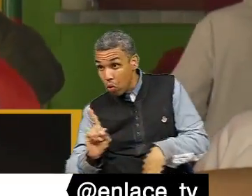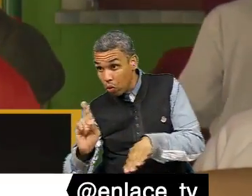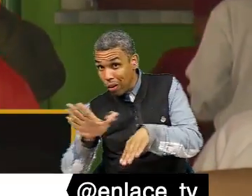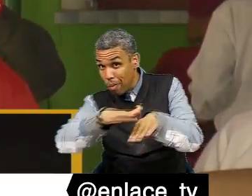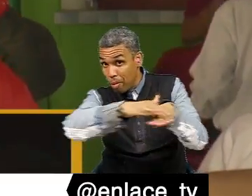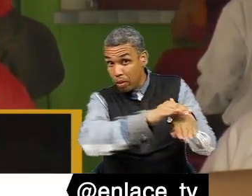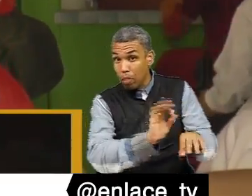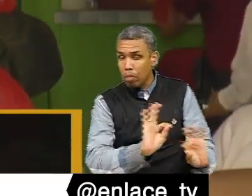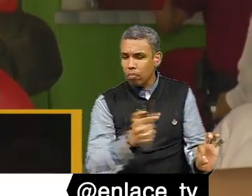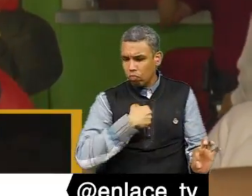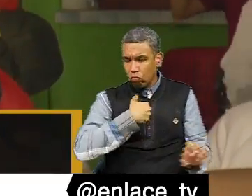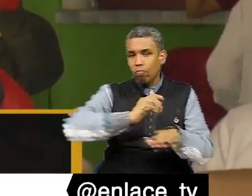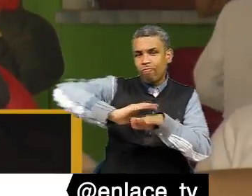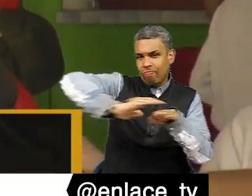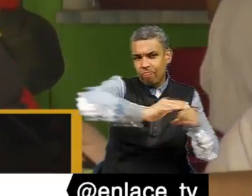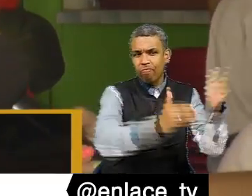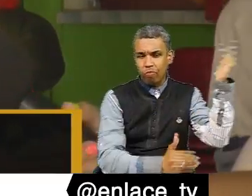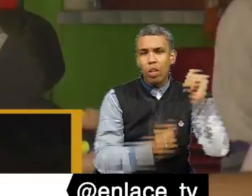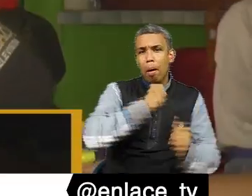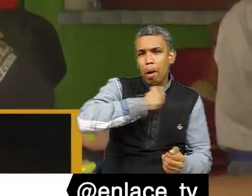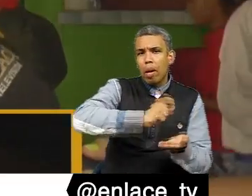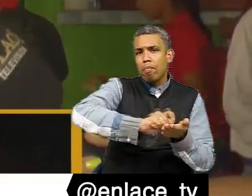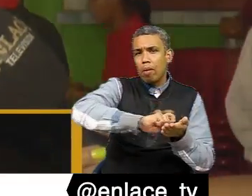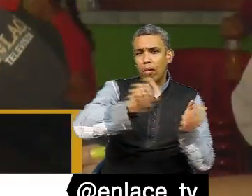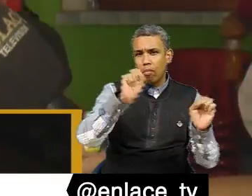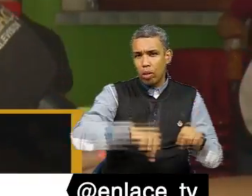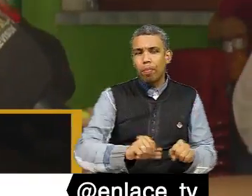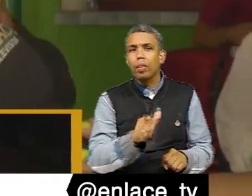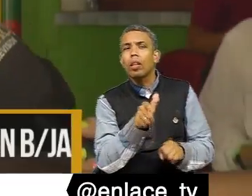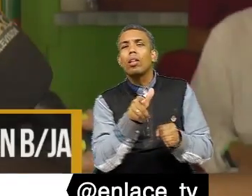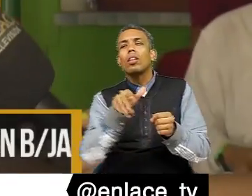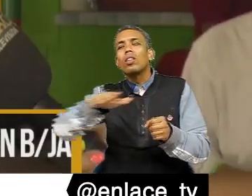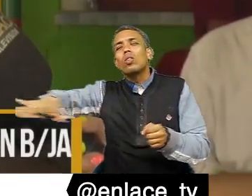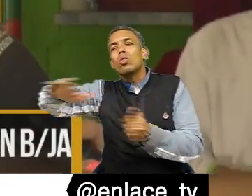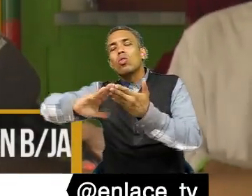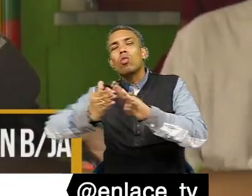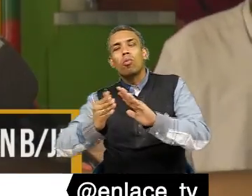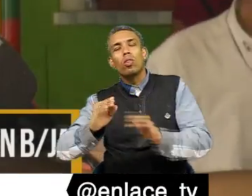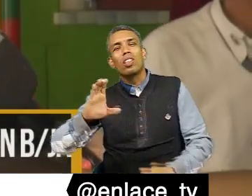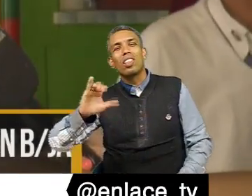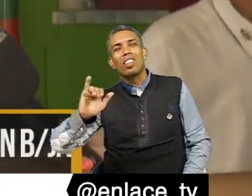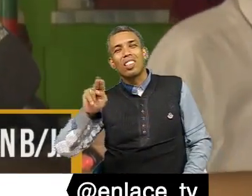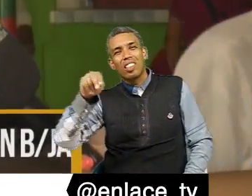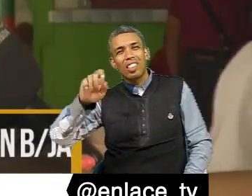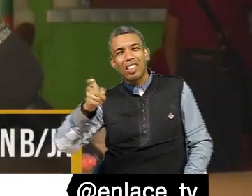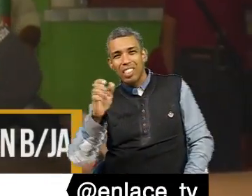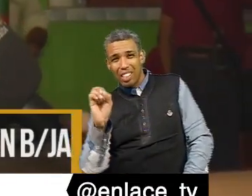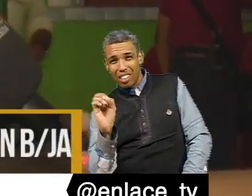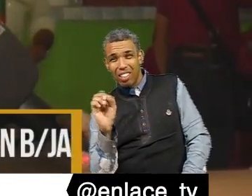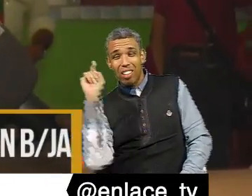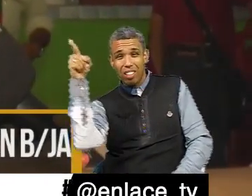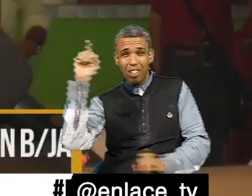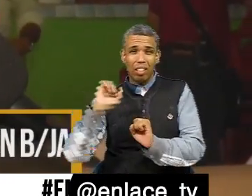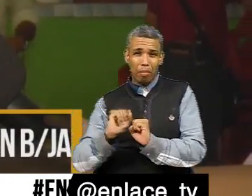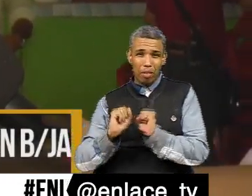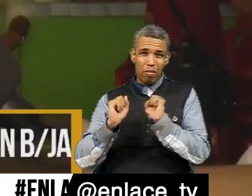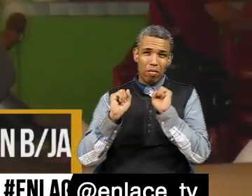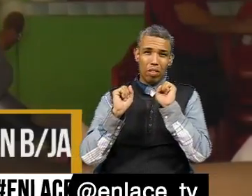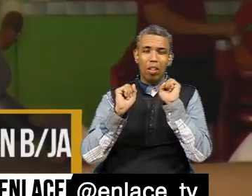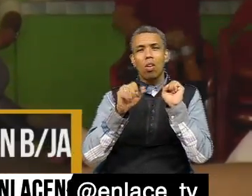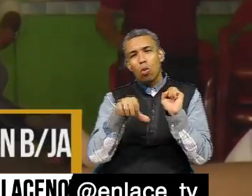a las actividades de Ciénega de Lopón, estamos también a las actividades que se realizan en el barrio Palmira dedicada a la Virgen